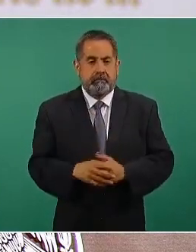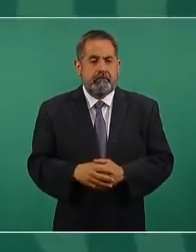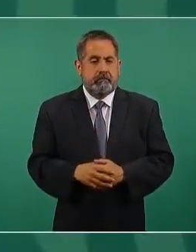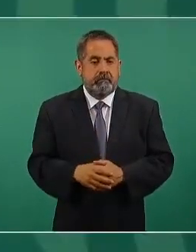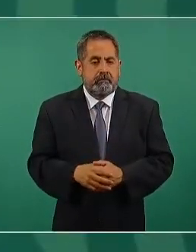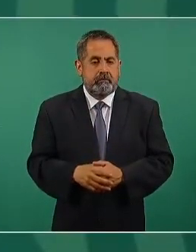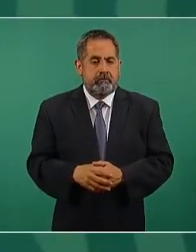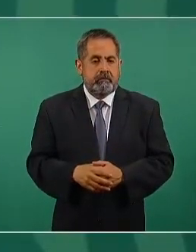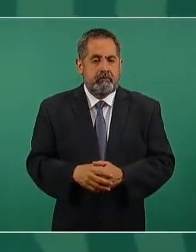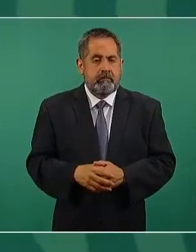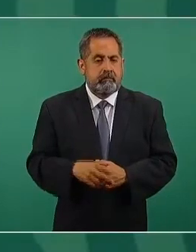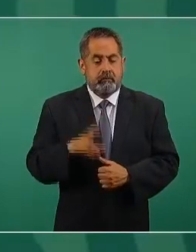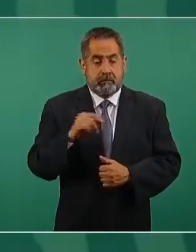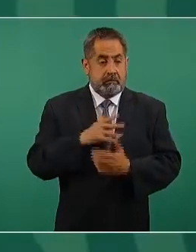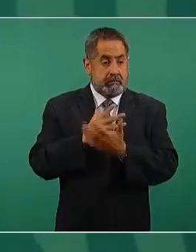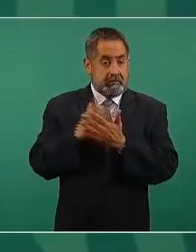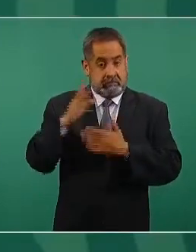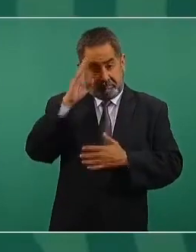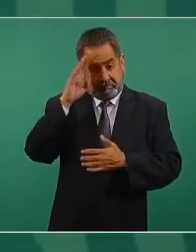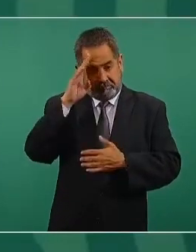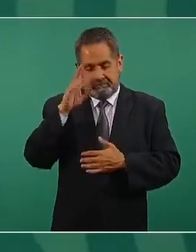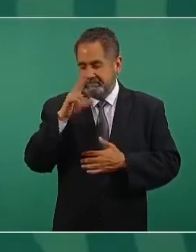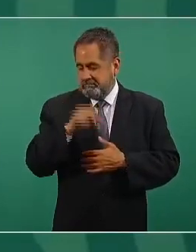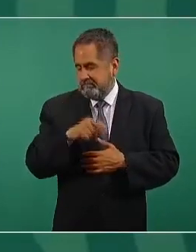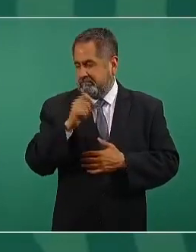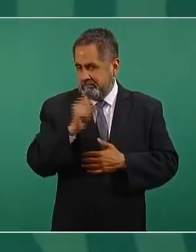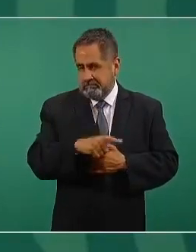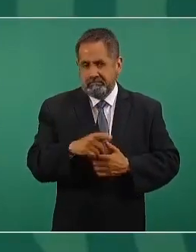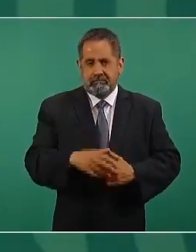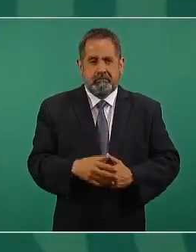y no exagero en lo que estoy diciendo.